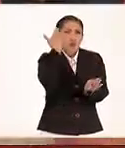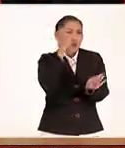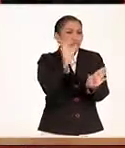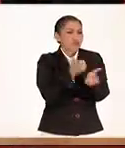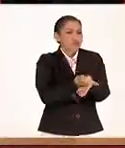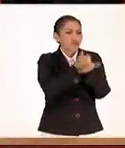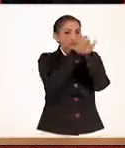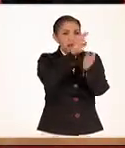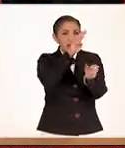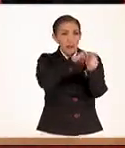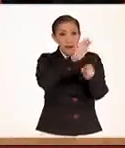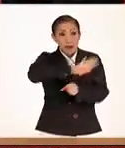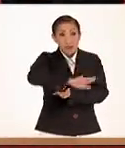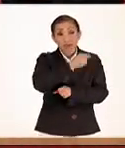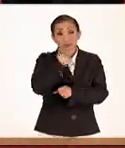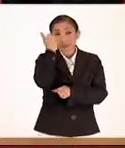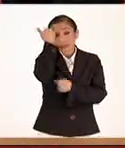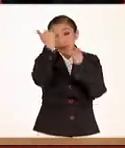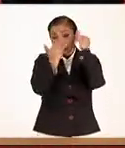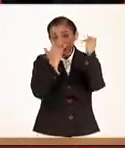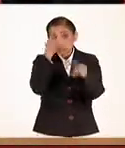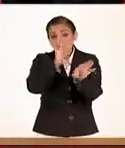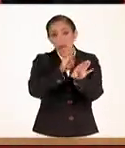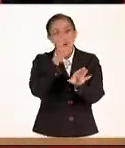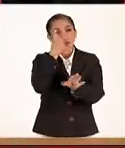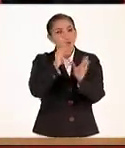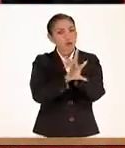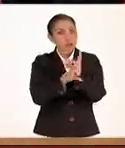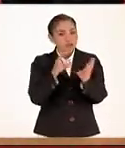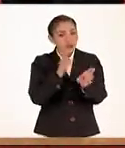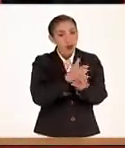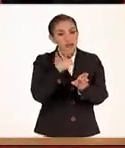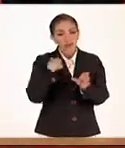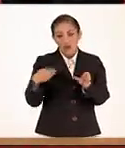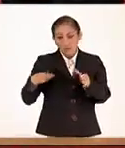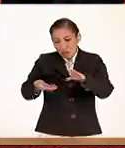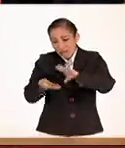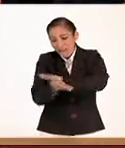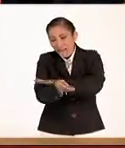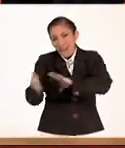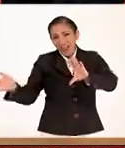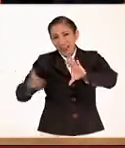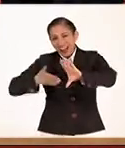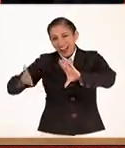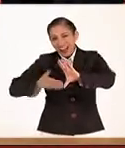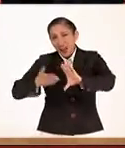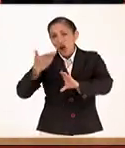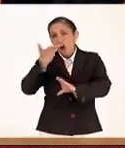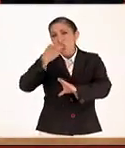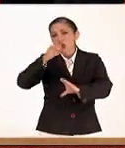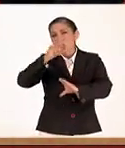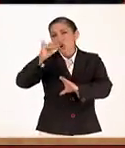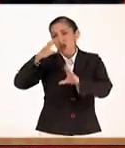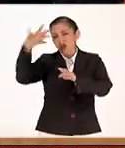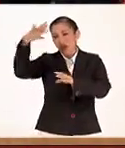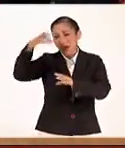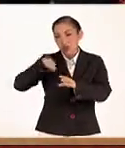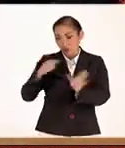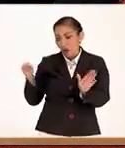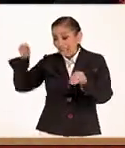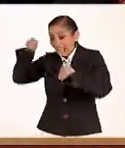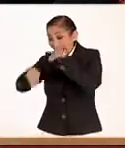y yo en muchas de sus ideas como una de ellas es un horno solar yo lo planteé en mi maqueta y